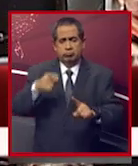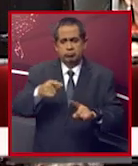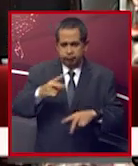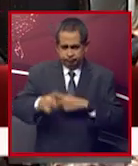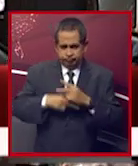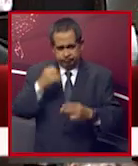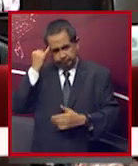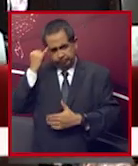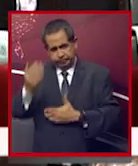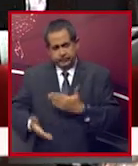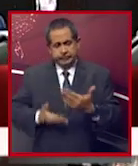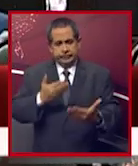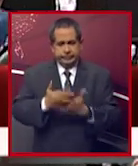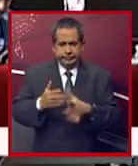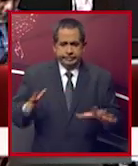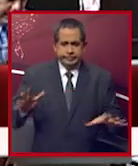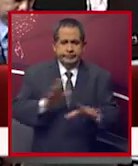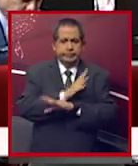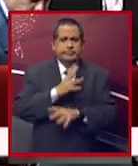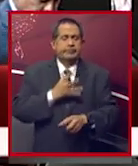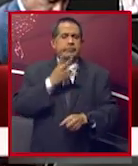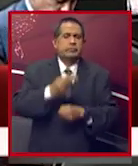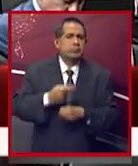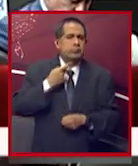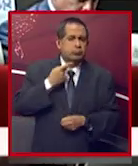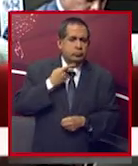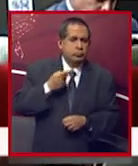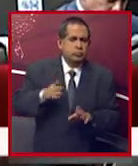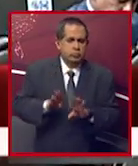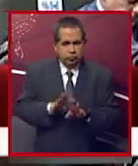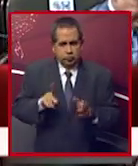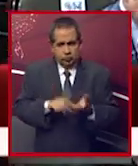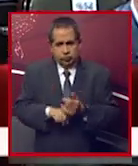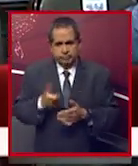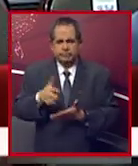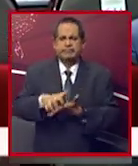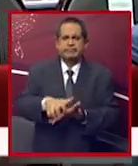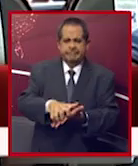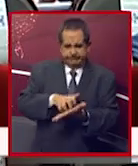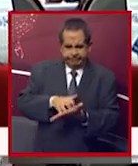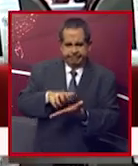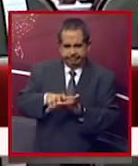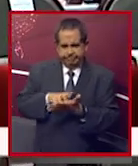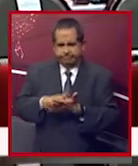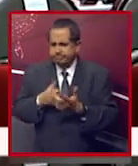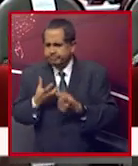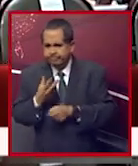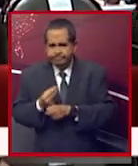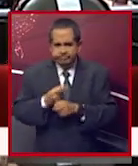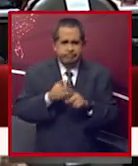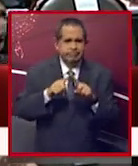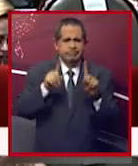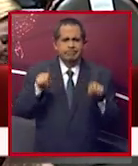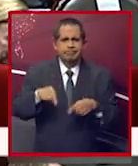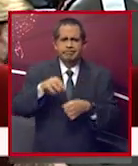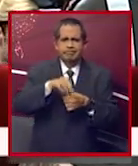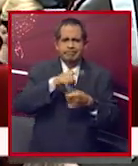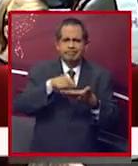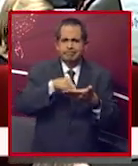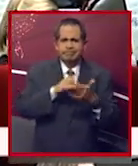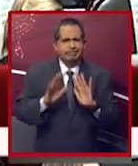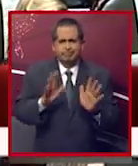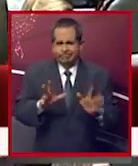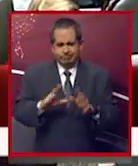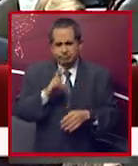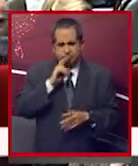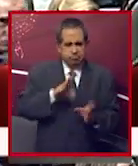a proponer una reforma política que, además de ahorrar en el costo económico y ambiental de las boletas electorales,